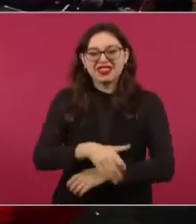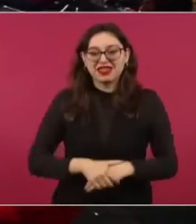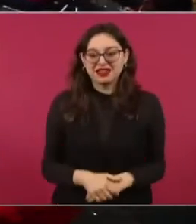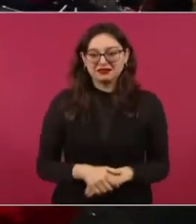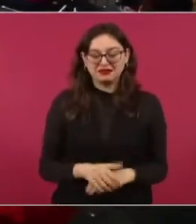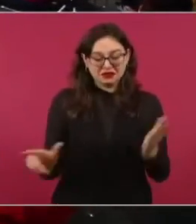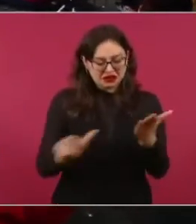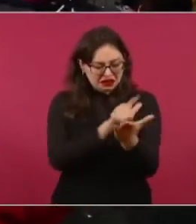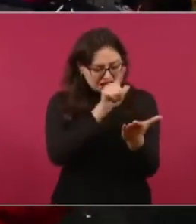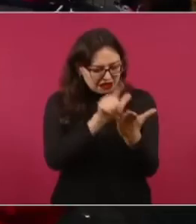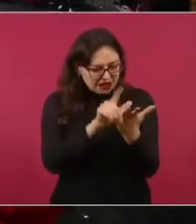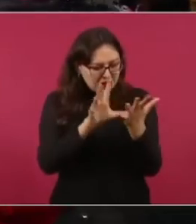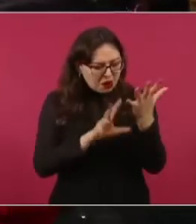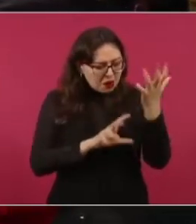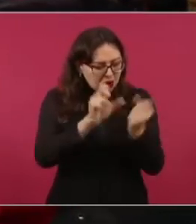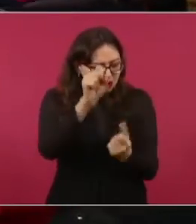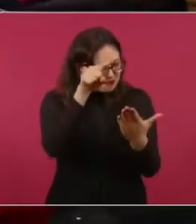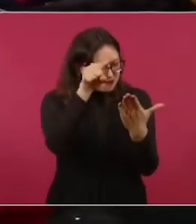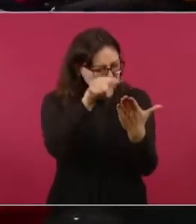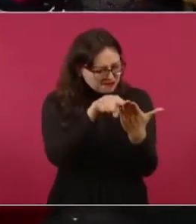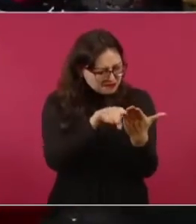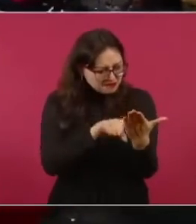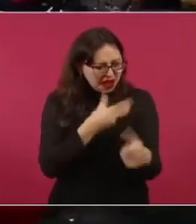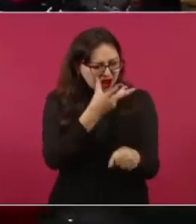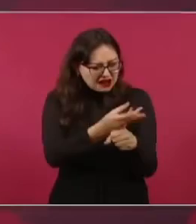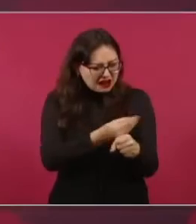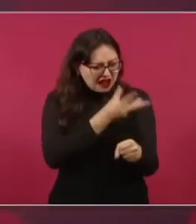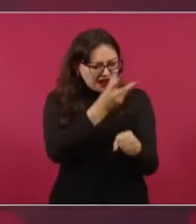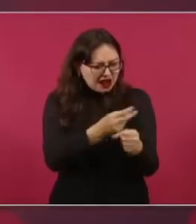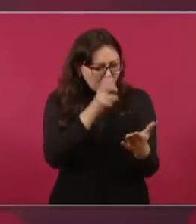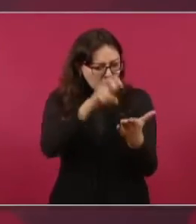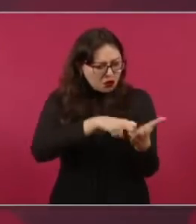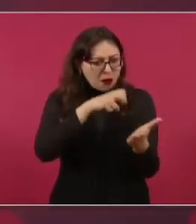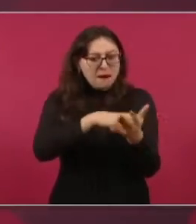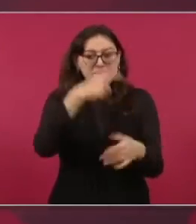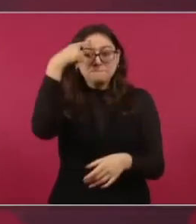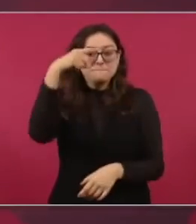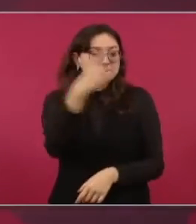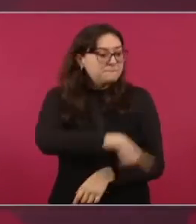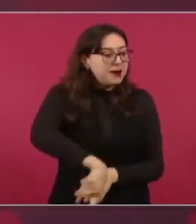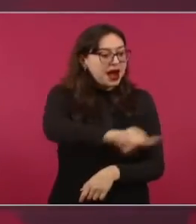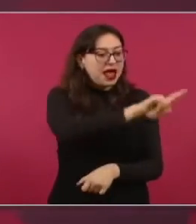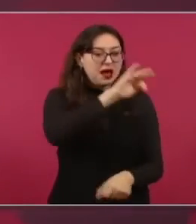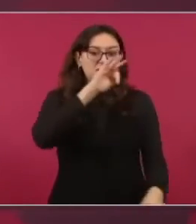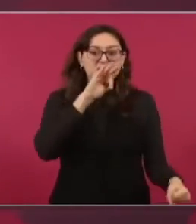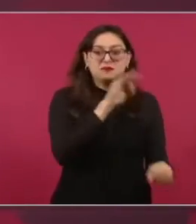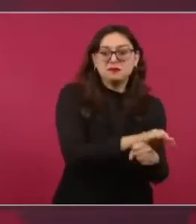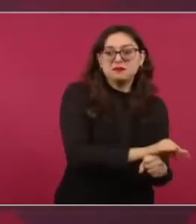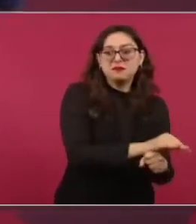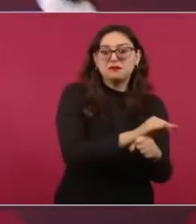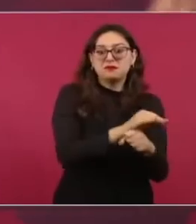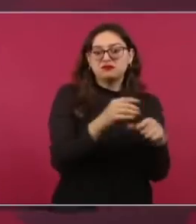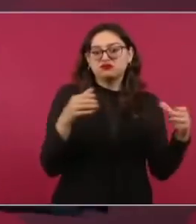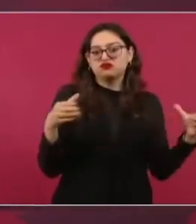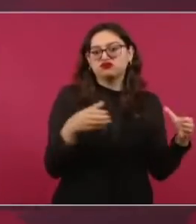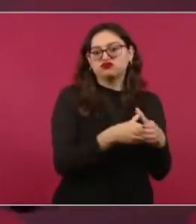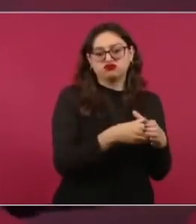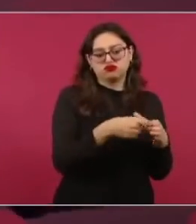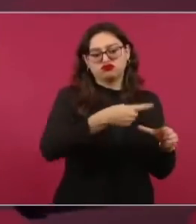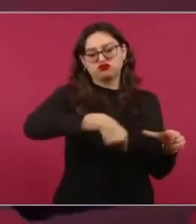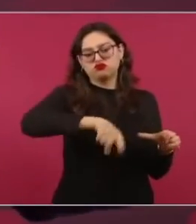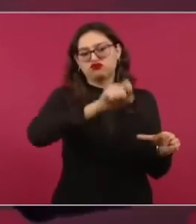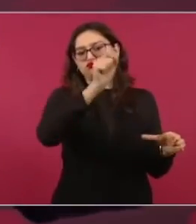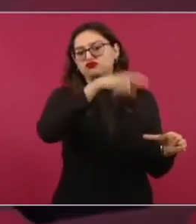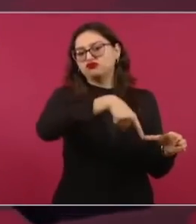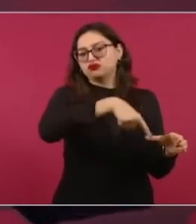Entonces, en el caso de lo electoral, pues se